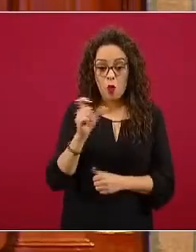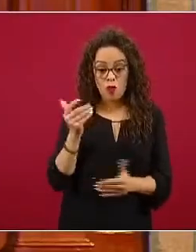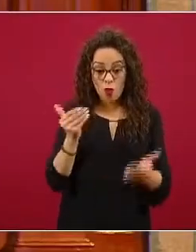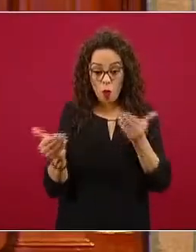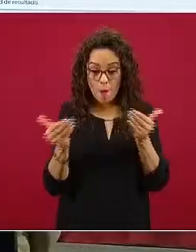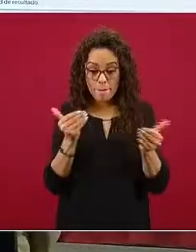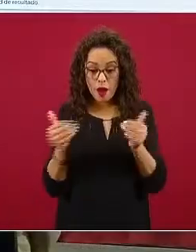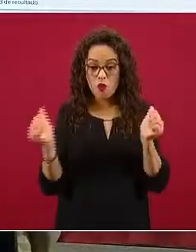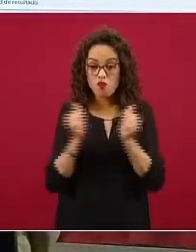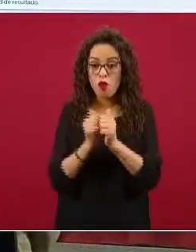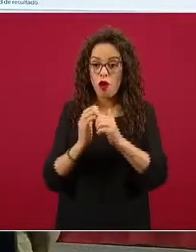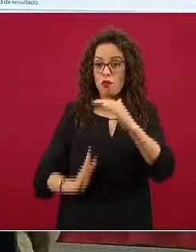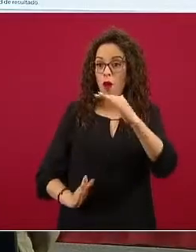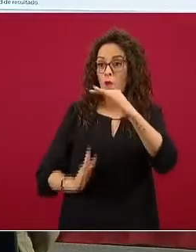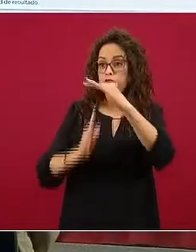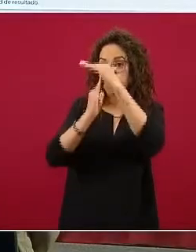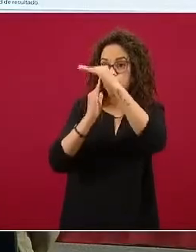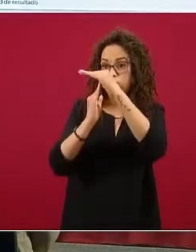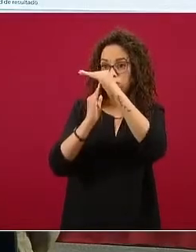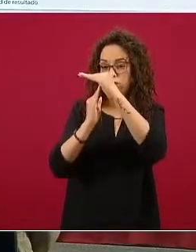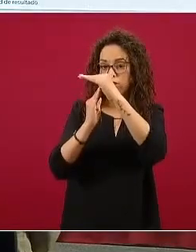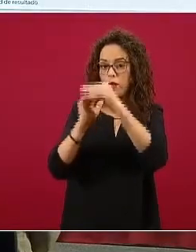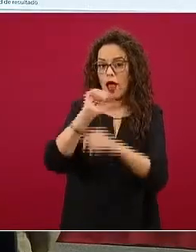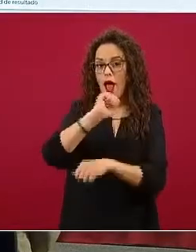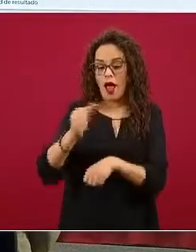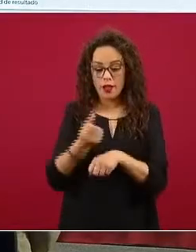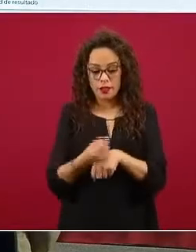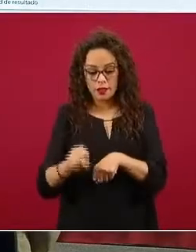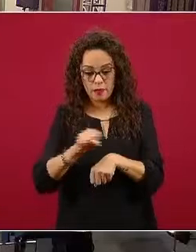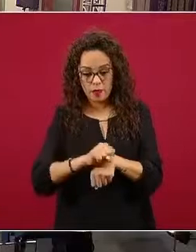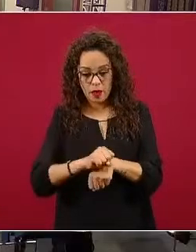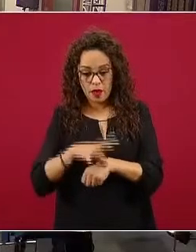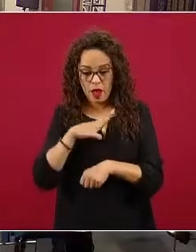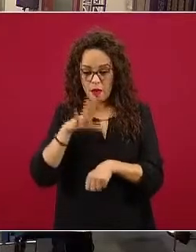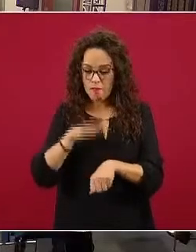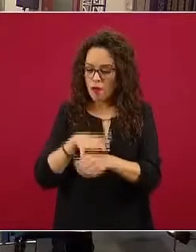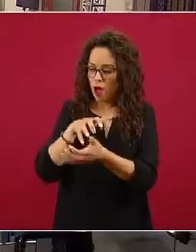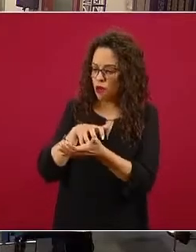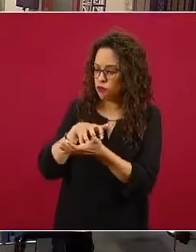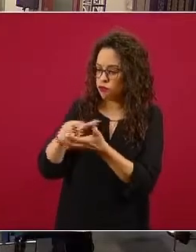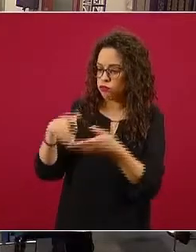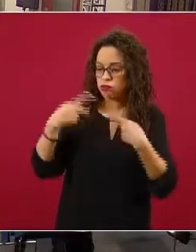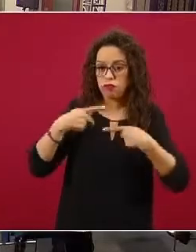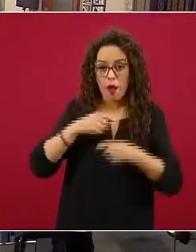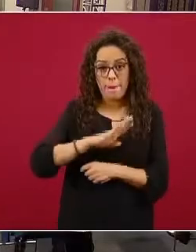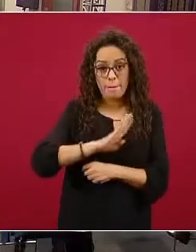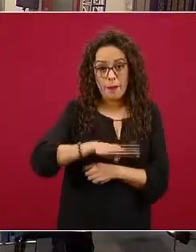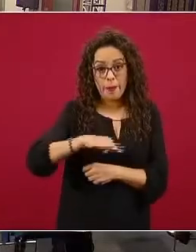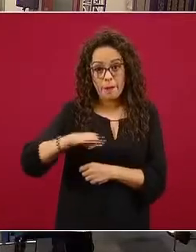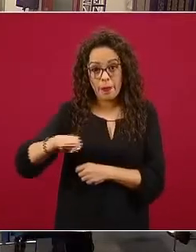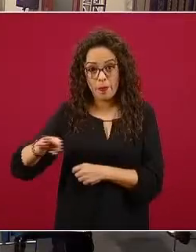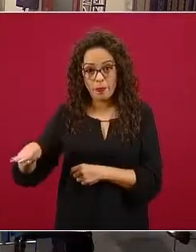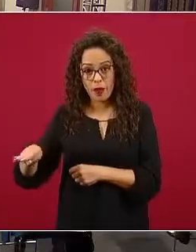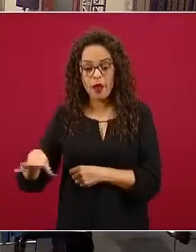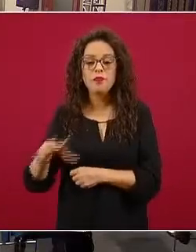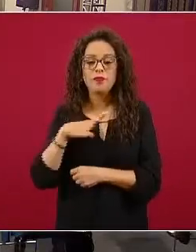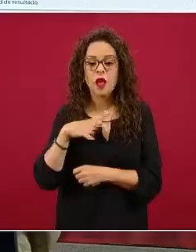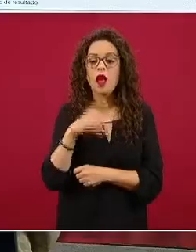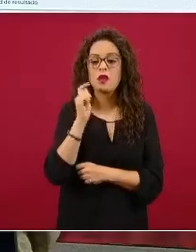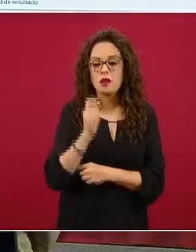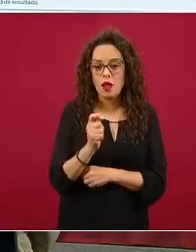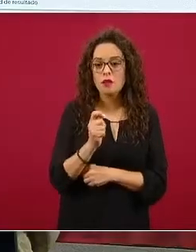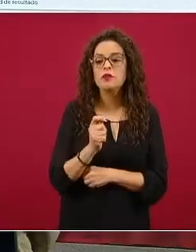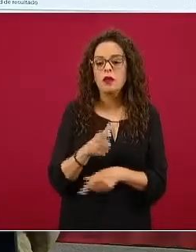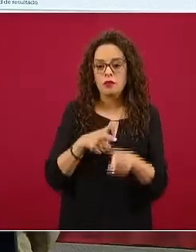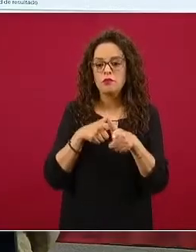más alto de una semana epidemiológica donde ocurrieron la mayor cantidad de defunciones, todavía seguimos teniendo, o este